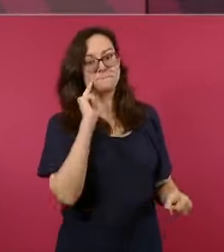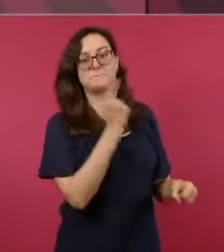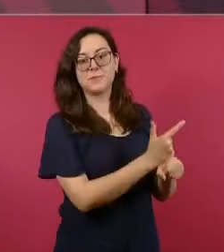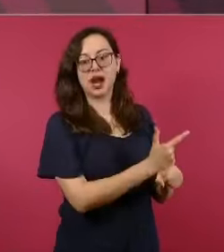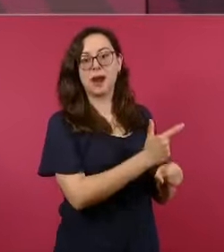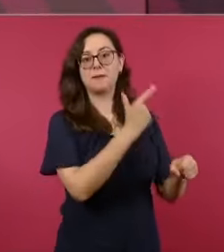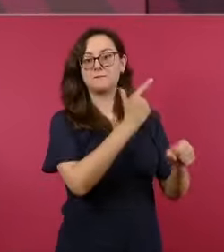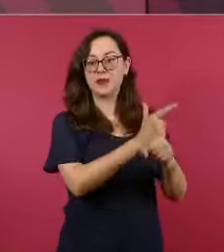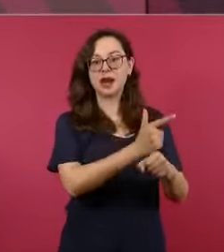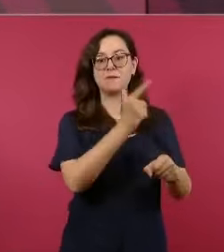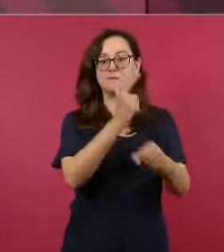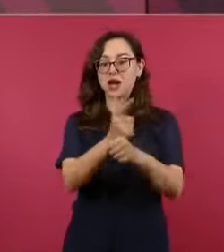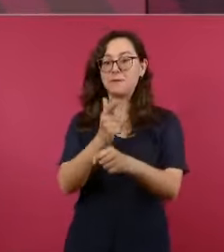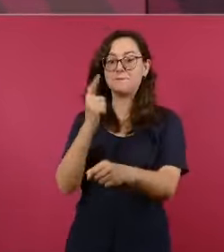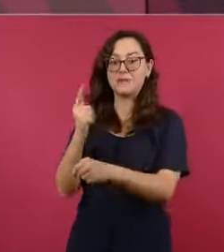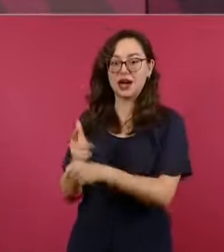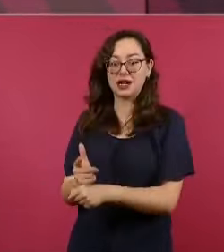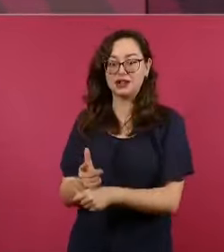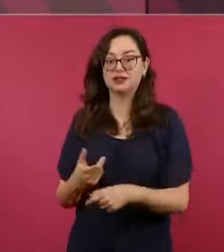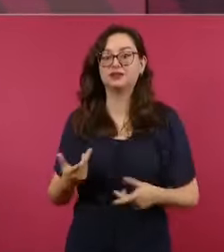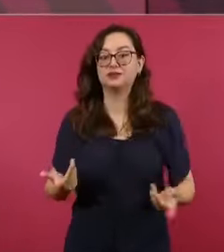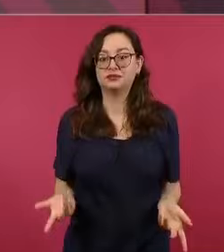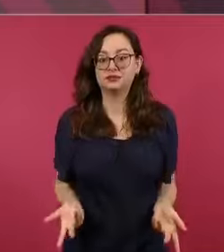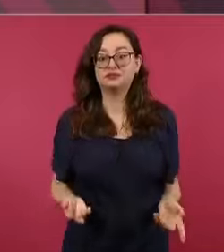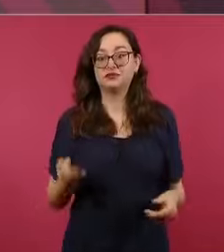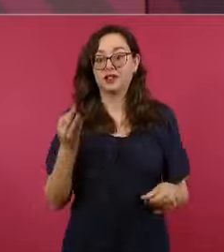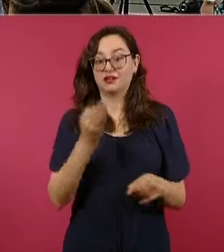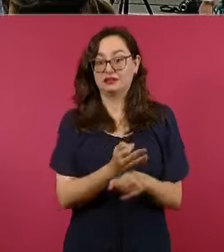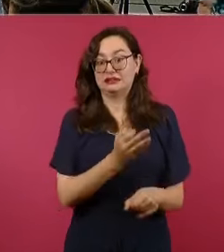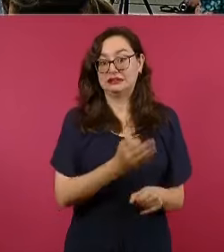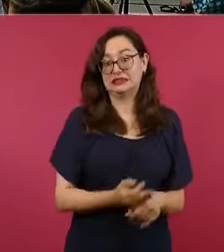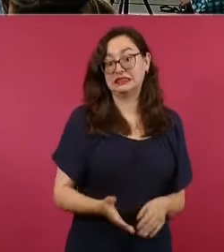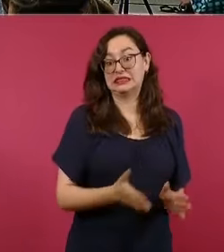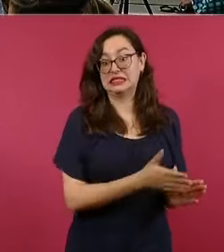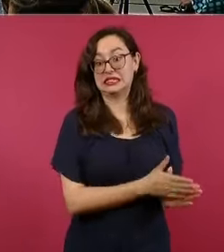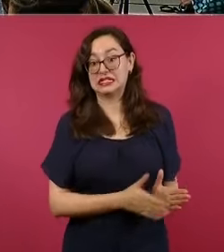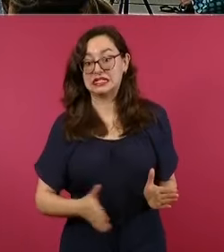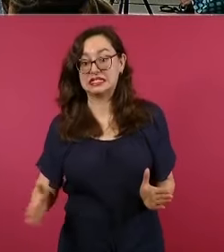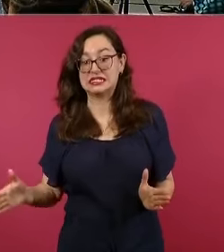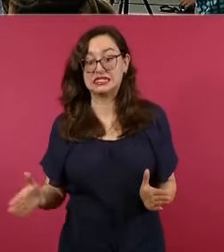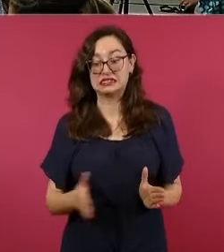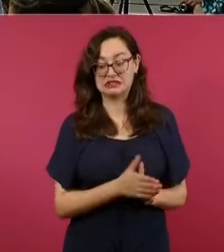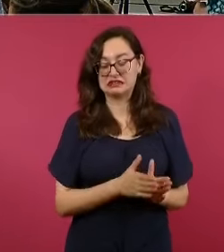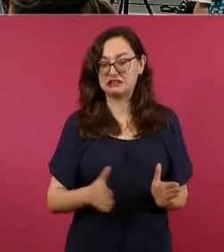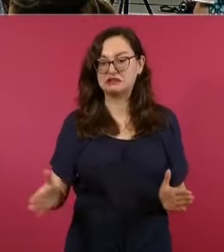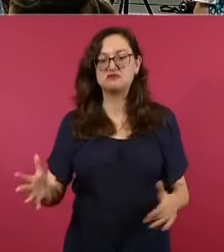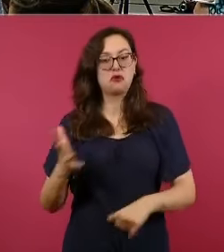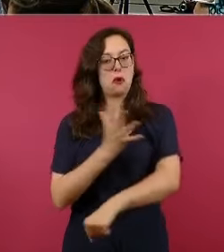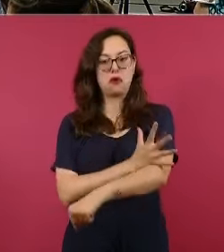por el calor brota la ruda